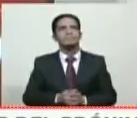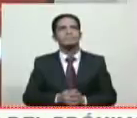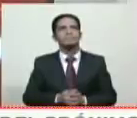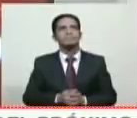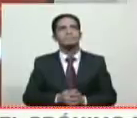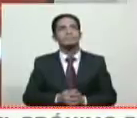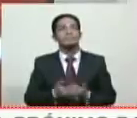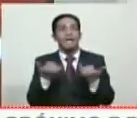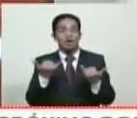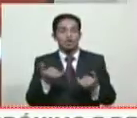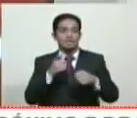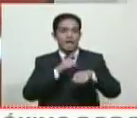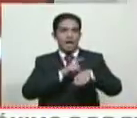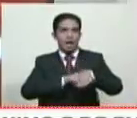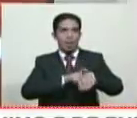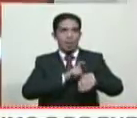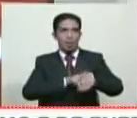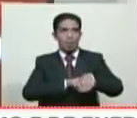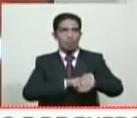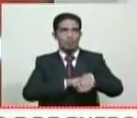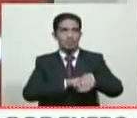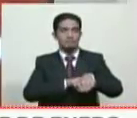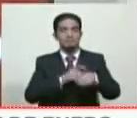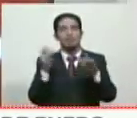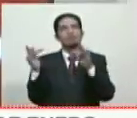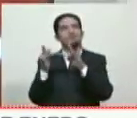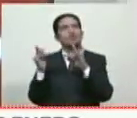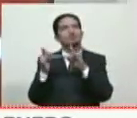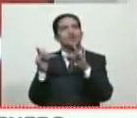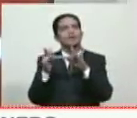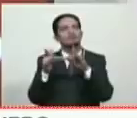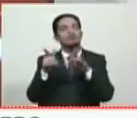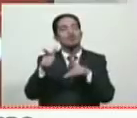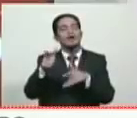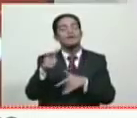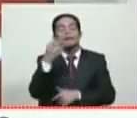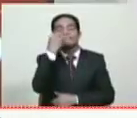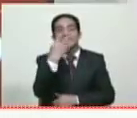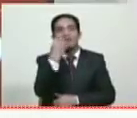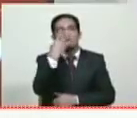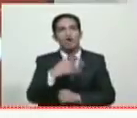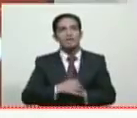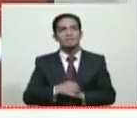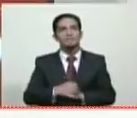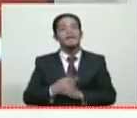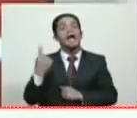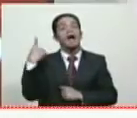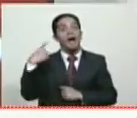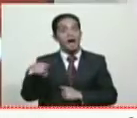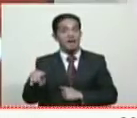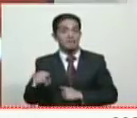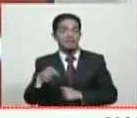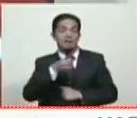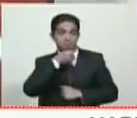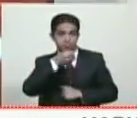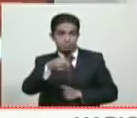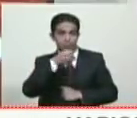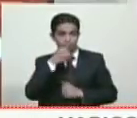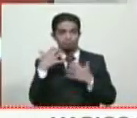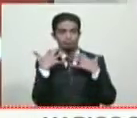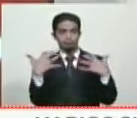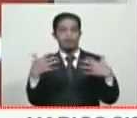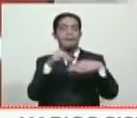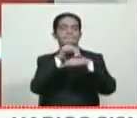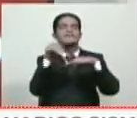A esta hora, Carlos, muchísimas gracias por tu reporte. Nos vamos en vivo y directo a la sala de prensa del Palacio de Miraflores. María Jiménez nos tiene una rueda de prensa importante, el ministro de Comunicación,